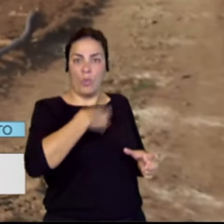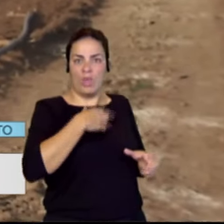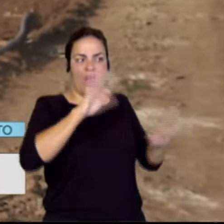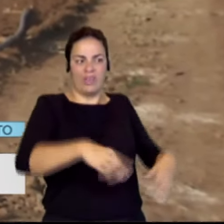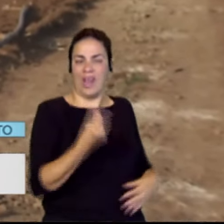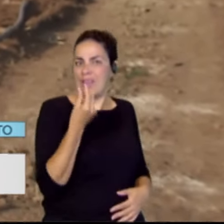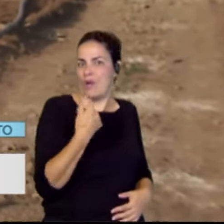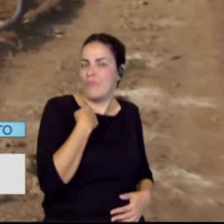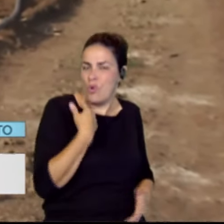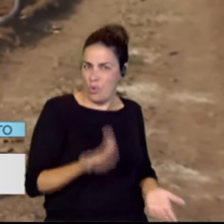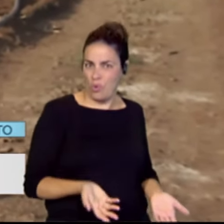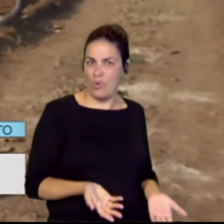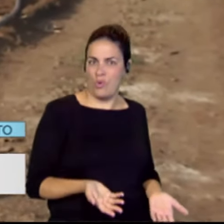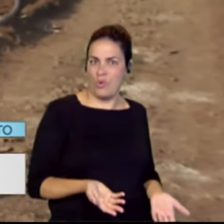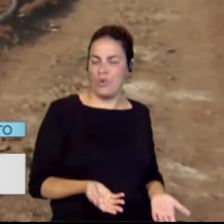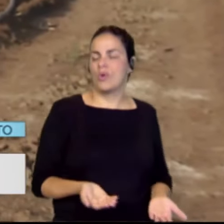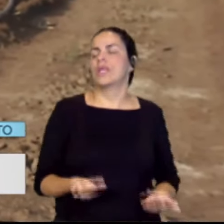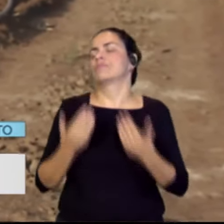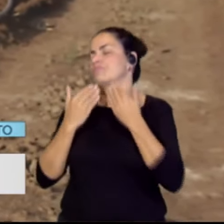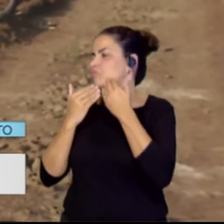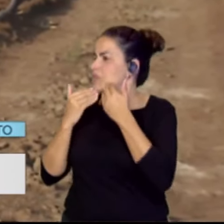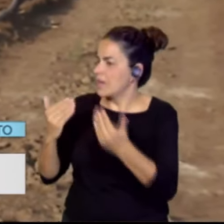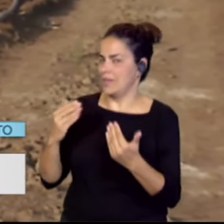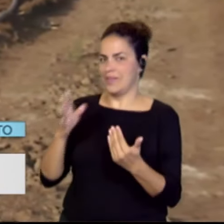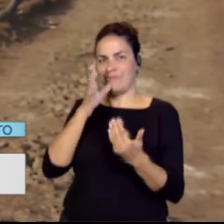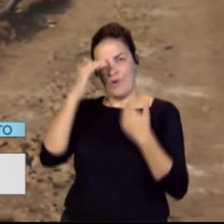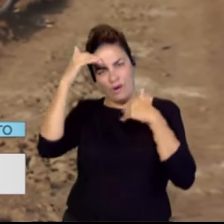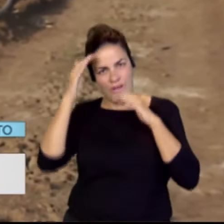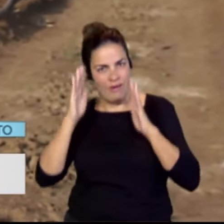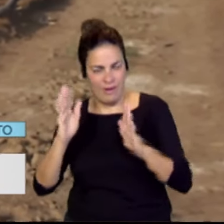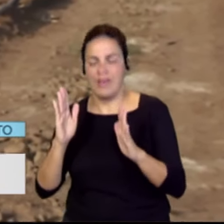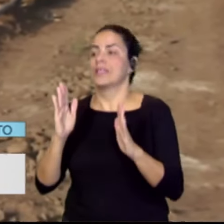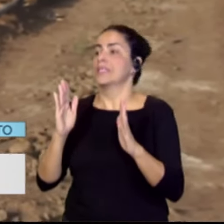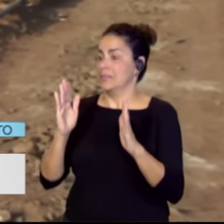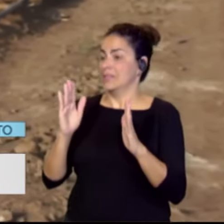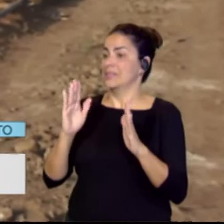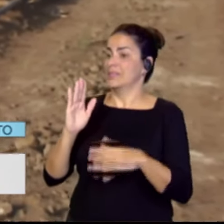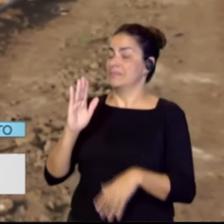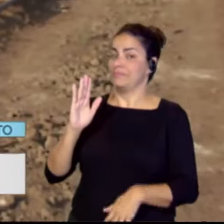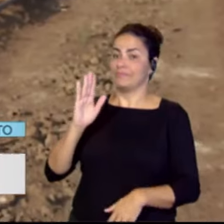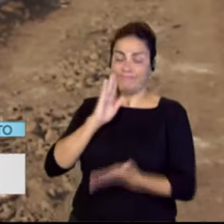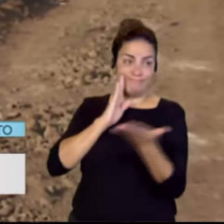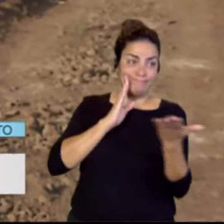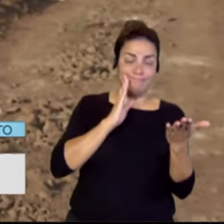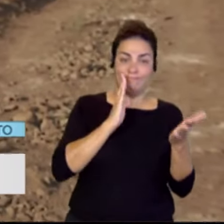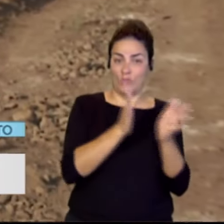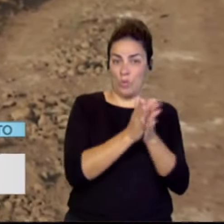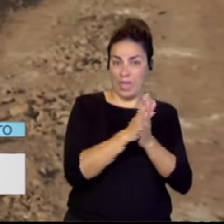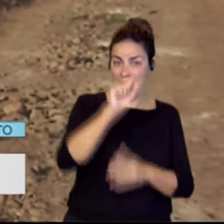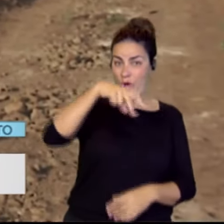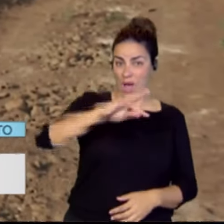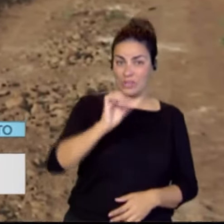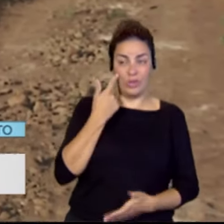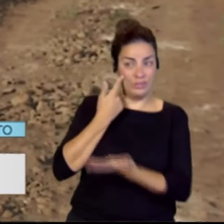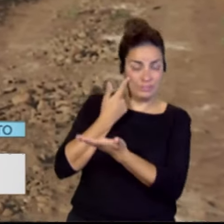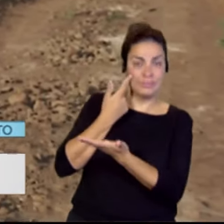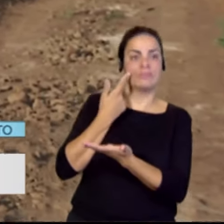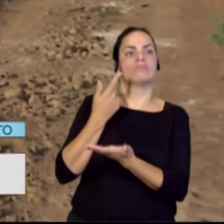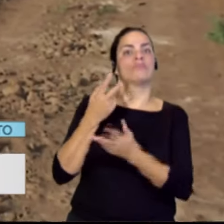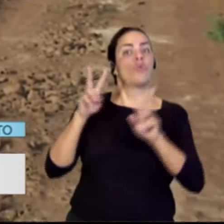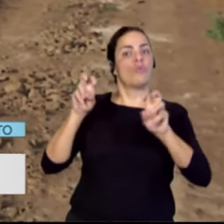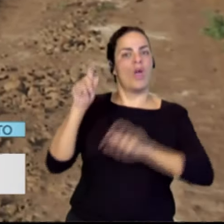dinero pues muchísimas gracias por habernos atendido y como ves Antonio pues una nueva asociación que